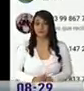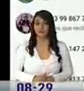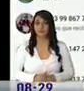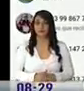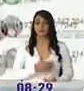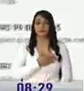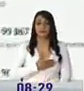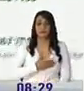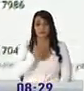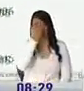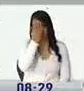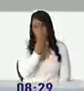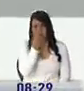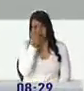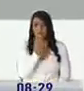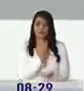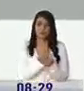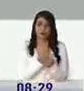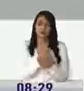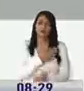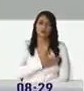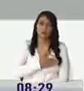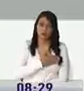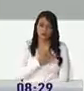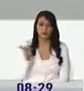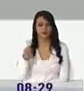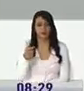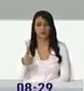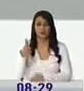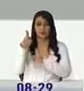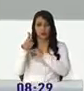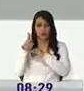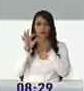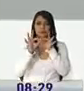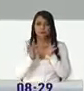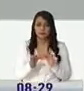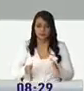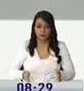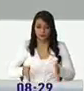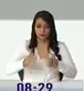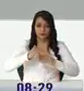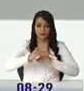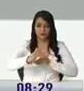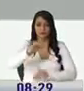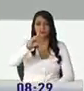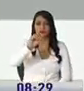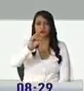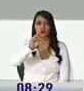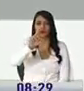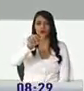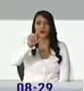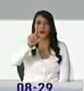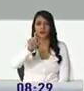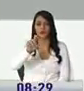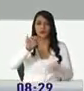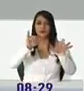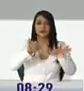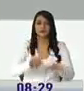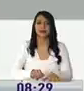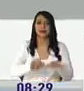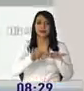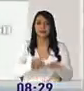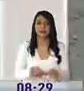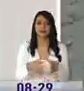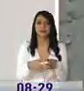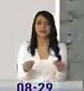día ente para que interceda con enades municipales y nos ayuden para reparar la calle de nuestro barrio El Dorado en conocoto 6 meses y no dan solución vea